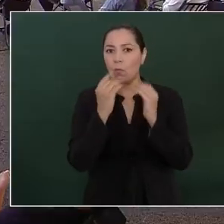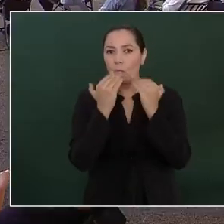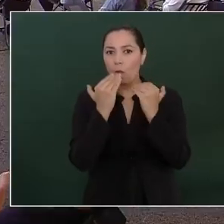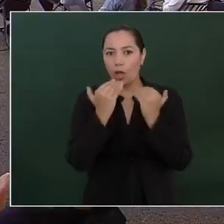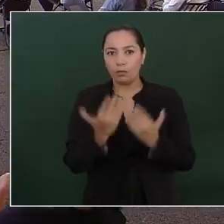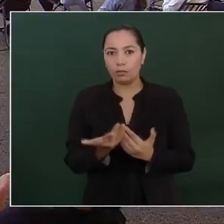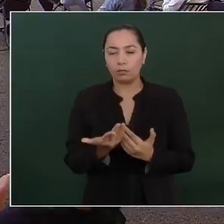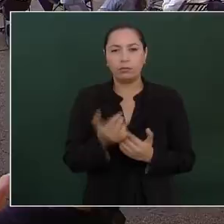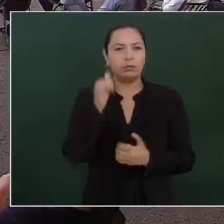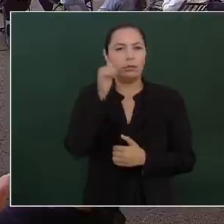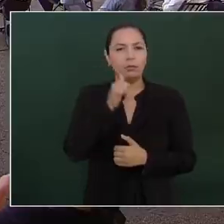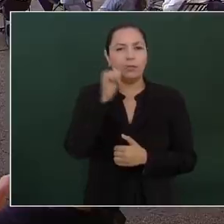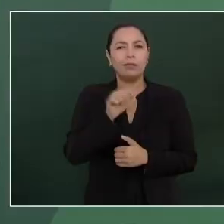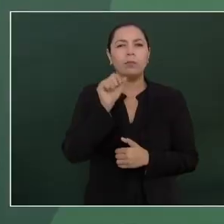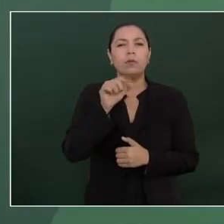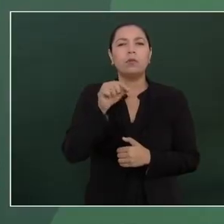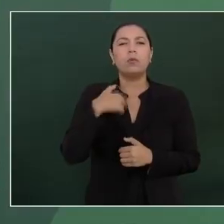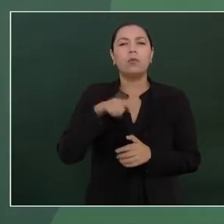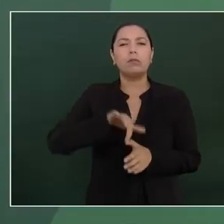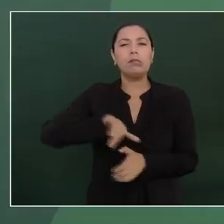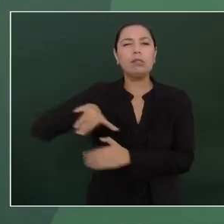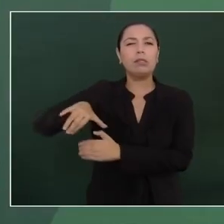siempre se tapaban,